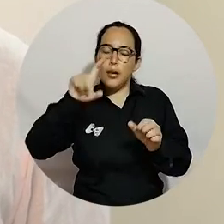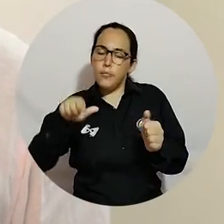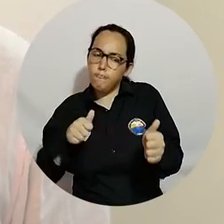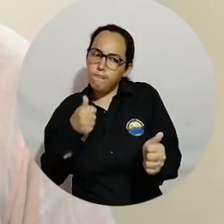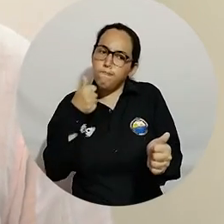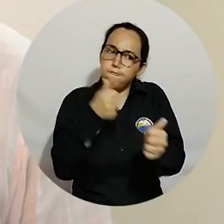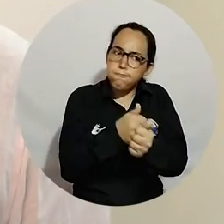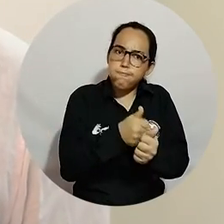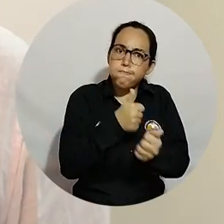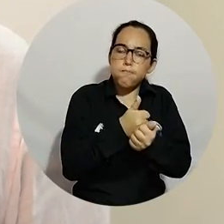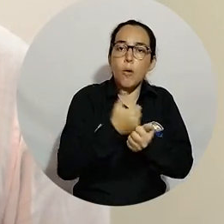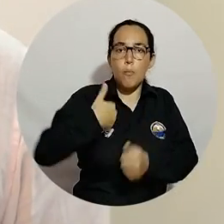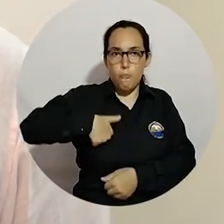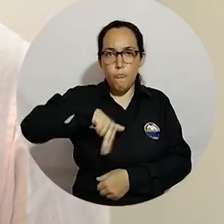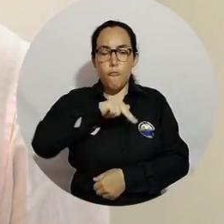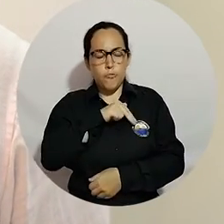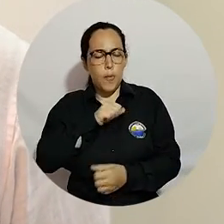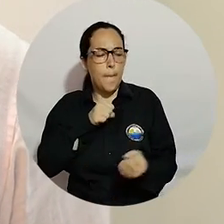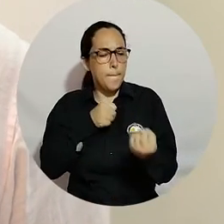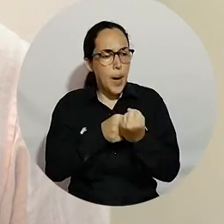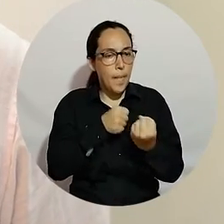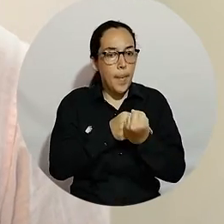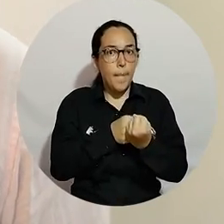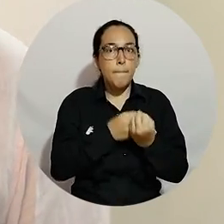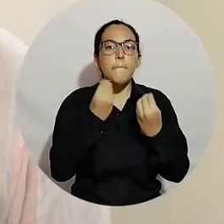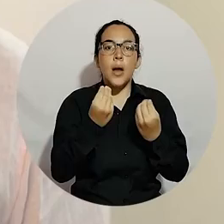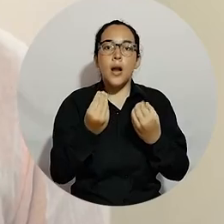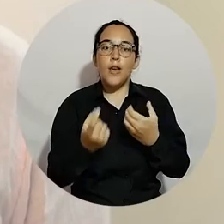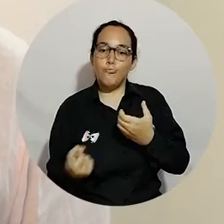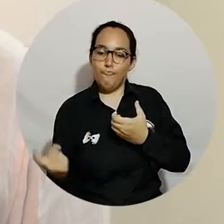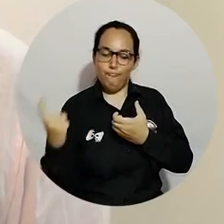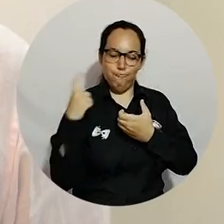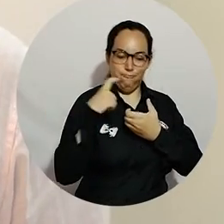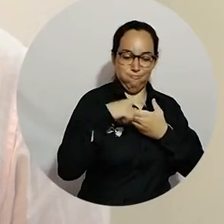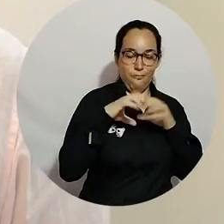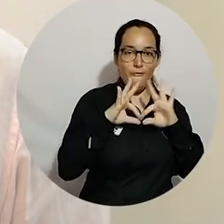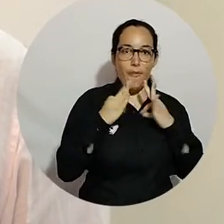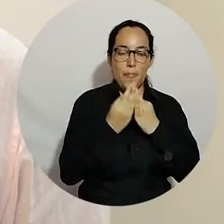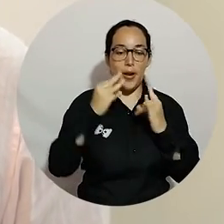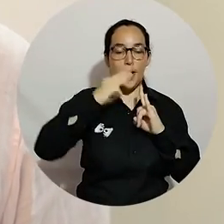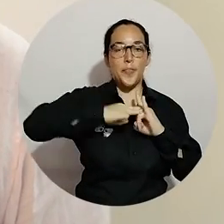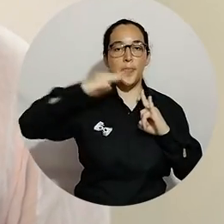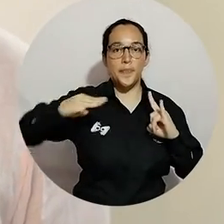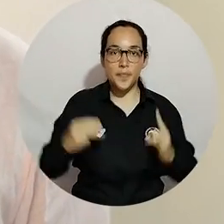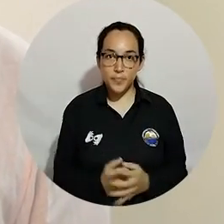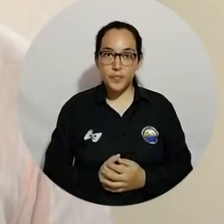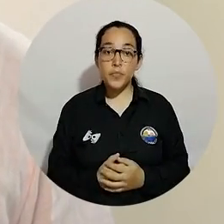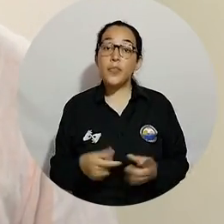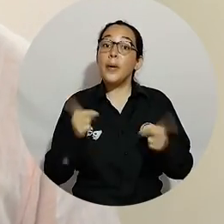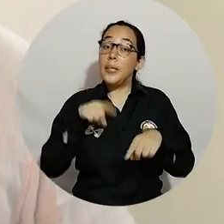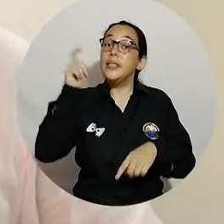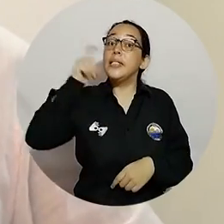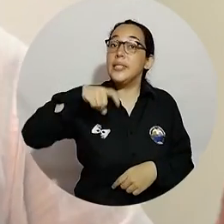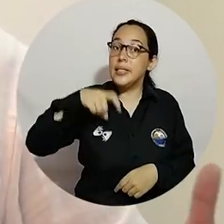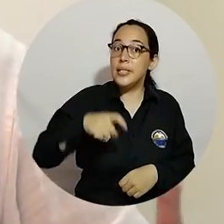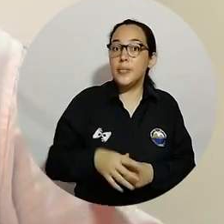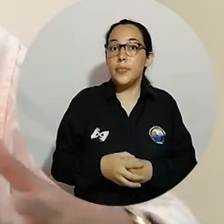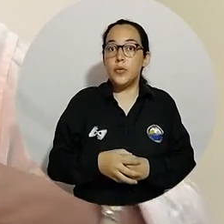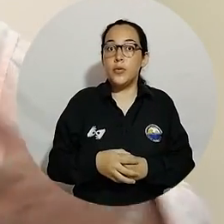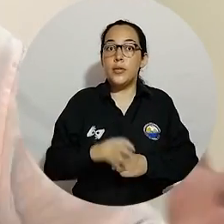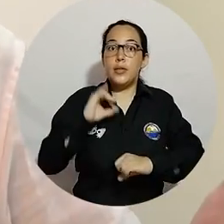un acompañamiento fuerte por parte nuestra para que entren a ser parte de la familia Unimagdalena. También